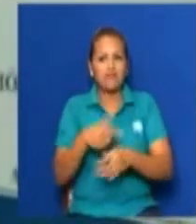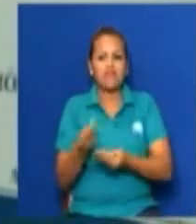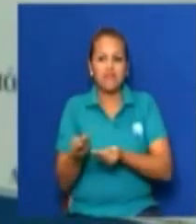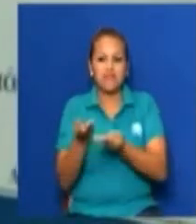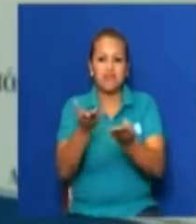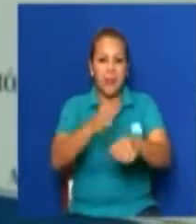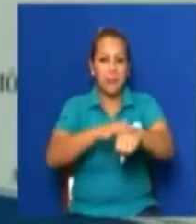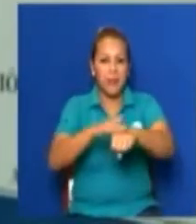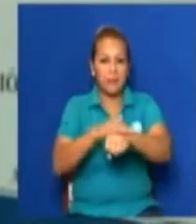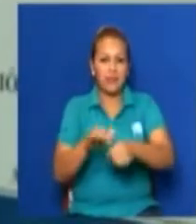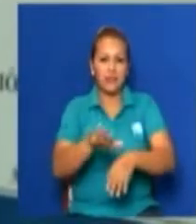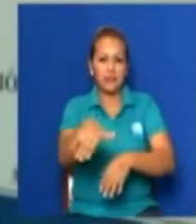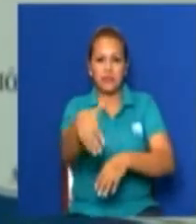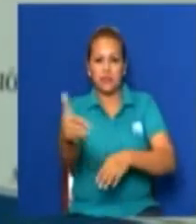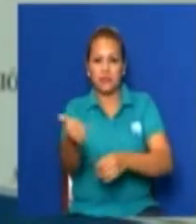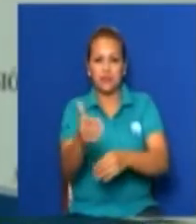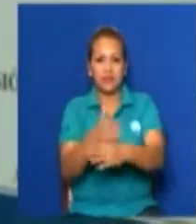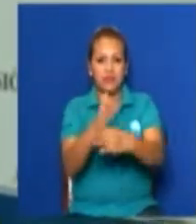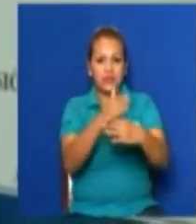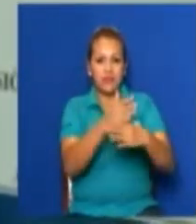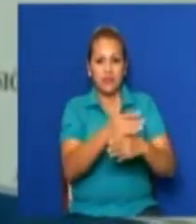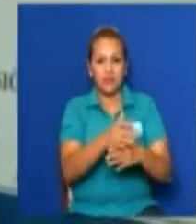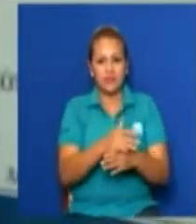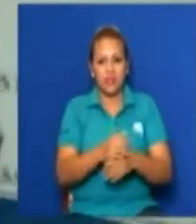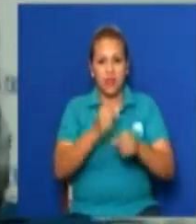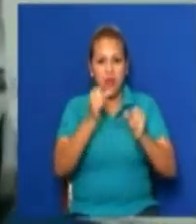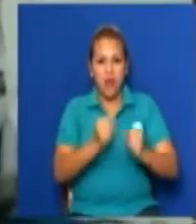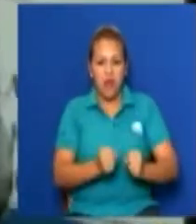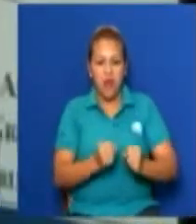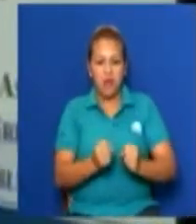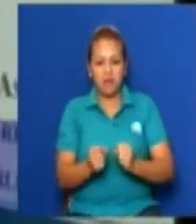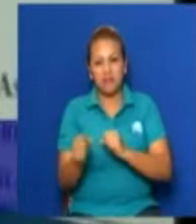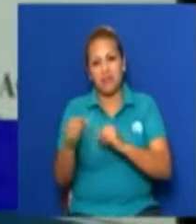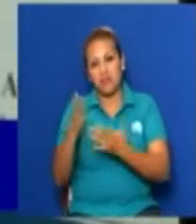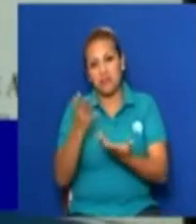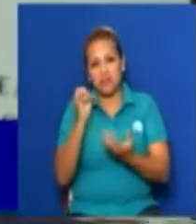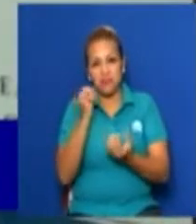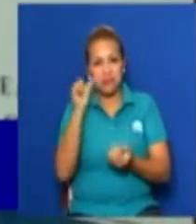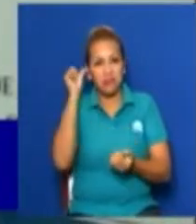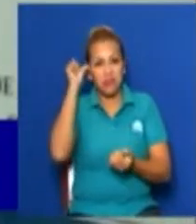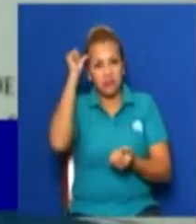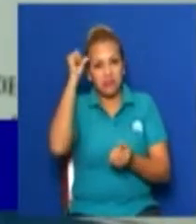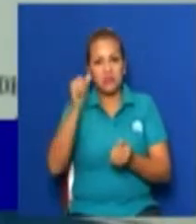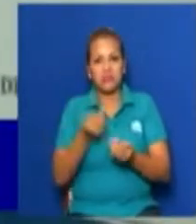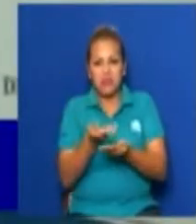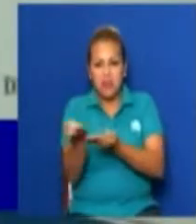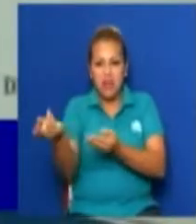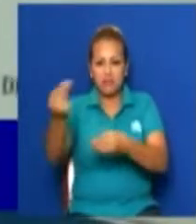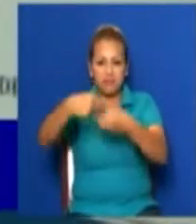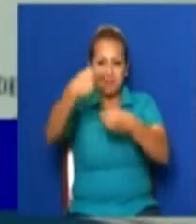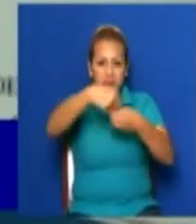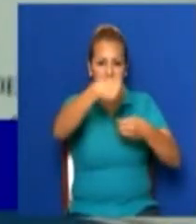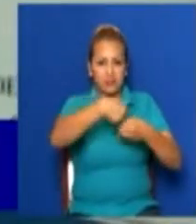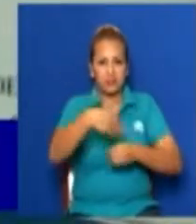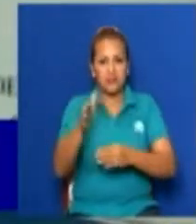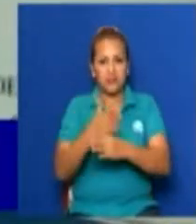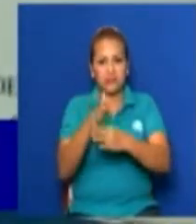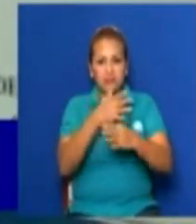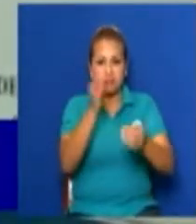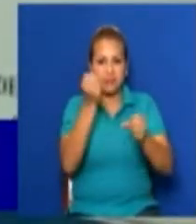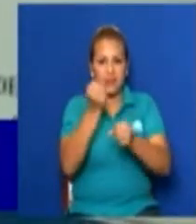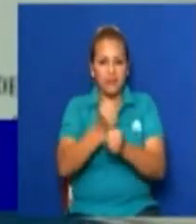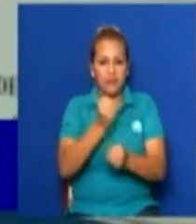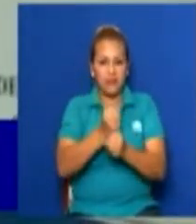mujeres y otros hombres, otros adultos de la familia, vayan a los puestos de trabajo.